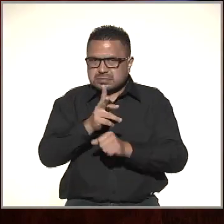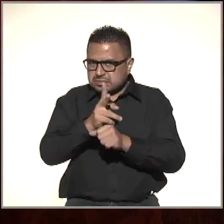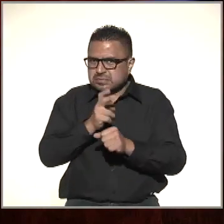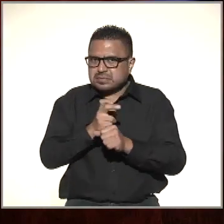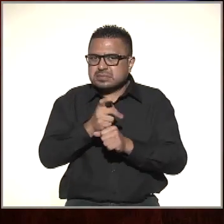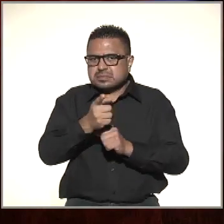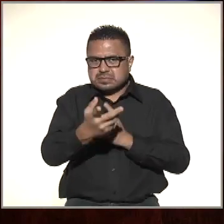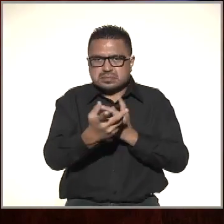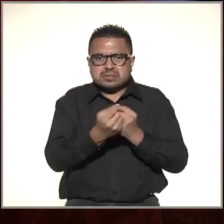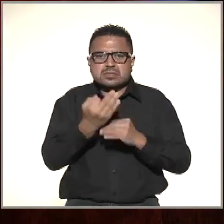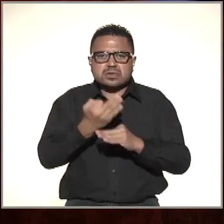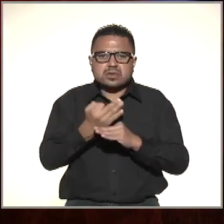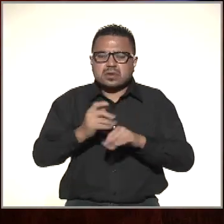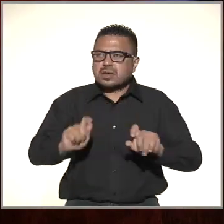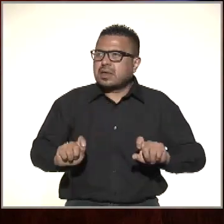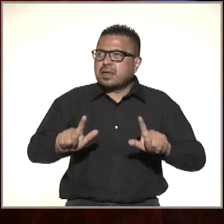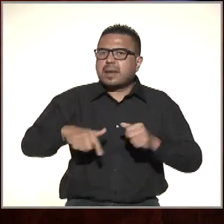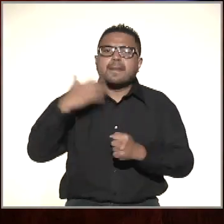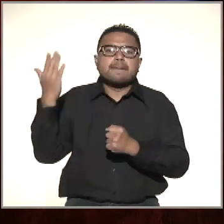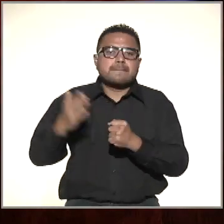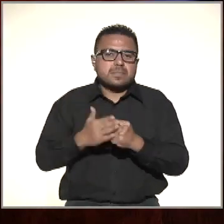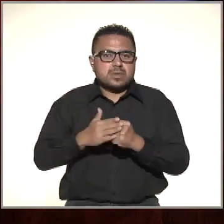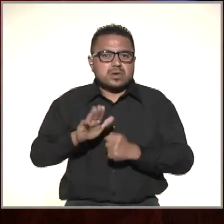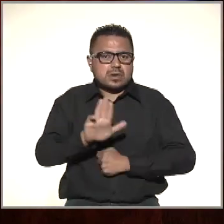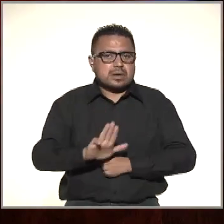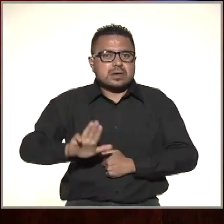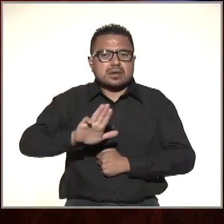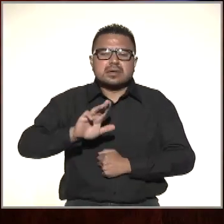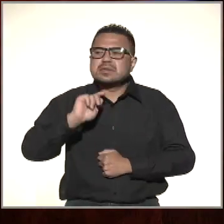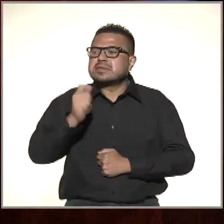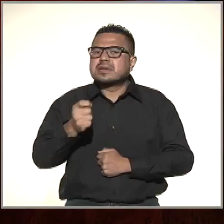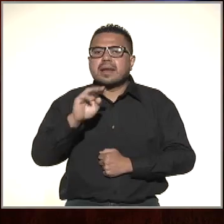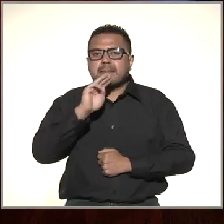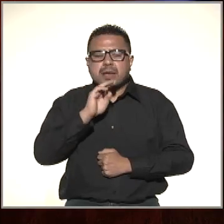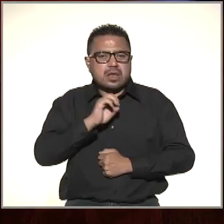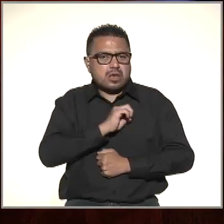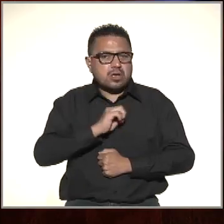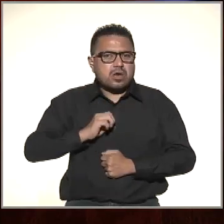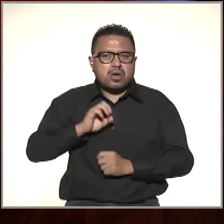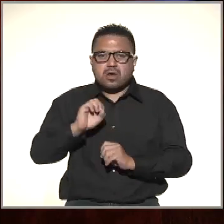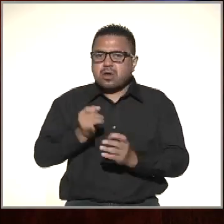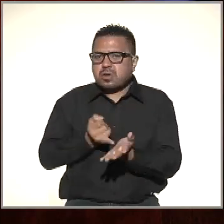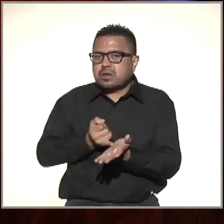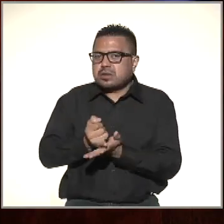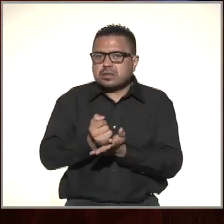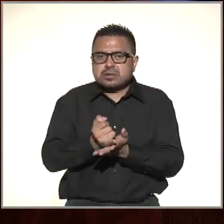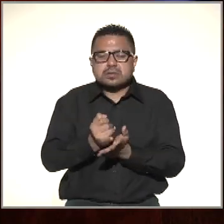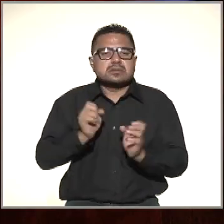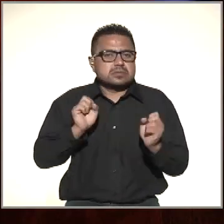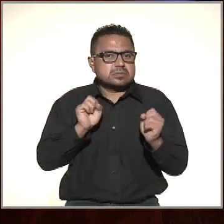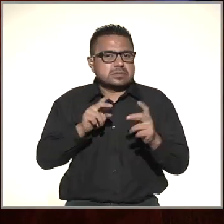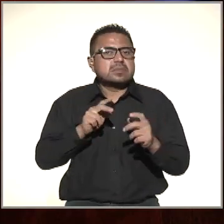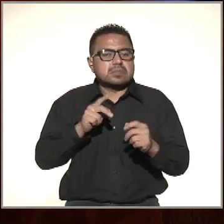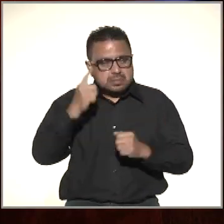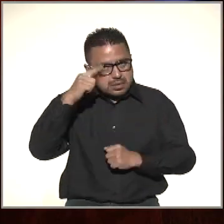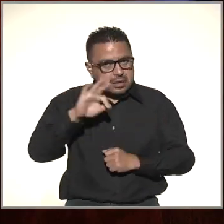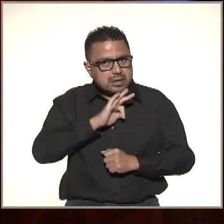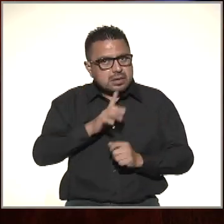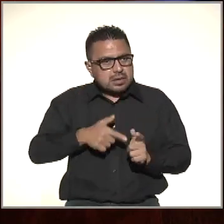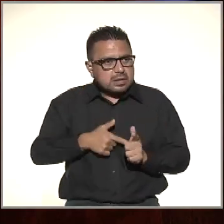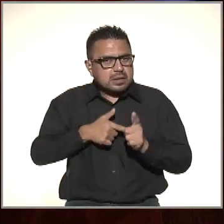que sean parte de este programa del siguiente miércoles, Ser Madre, Obligación o Decisión. Así que nos vemos para que